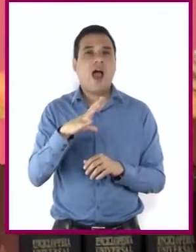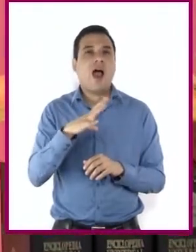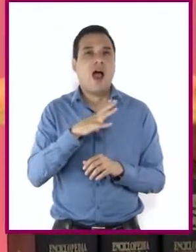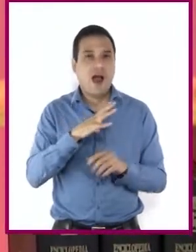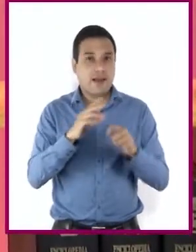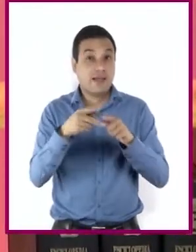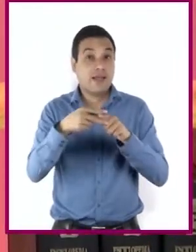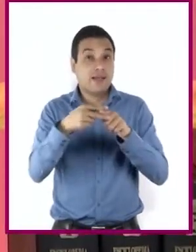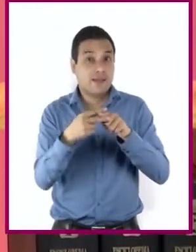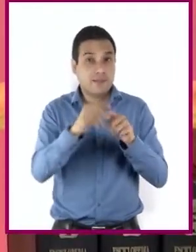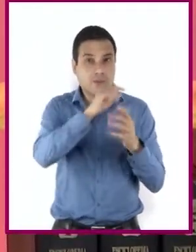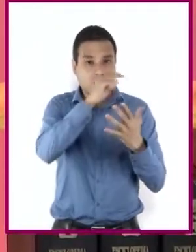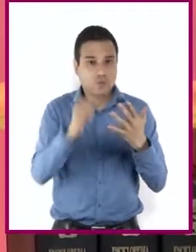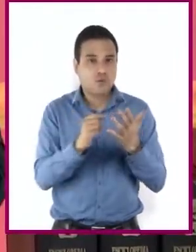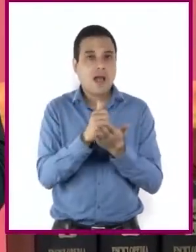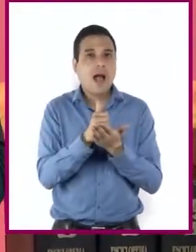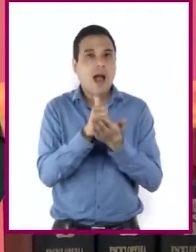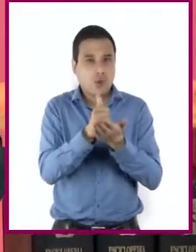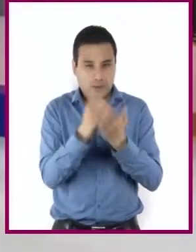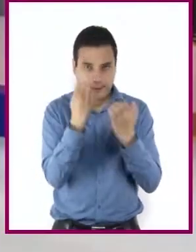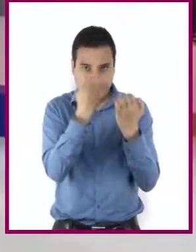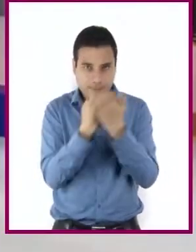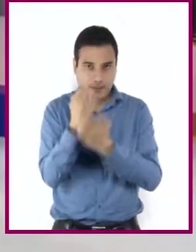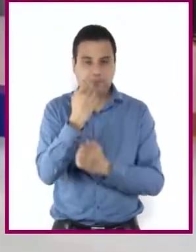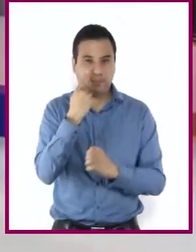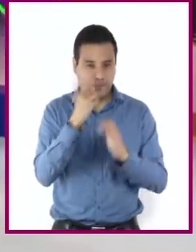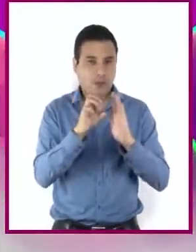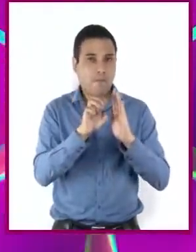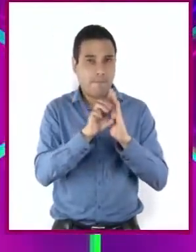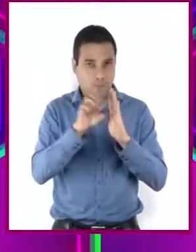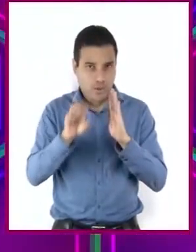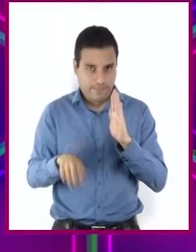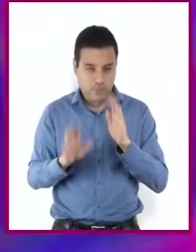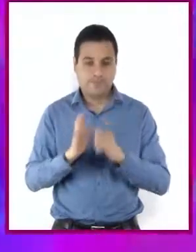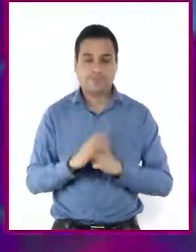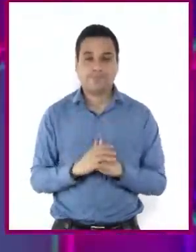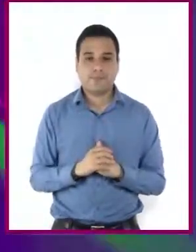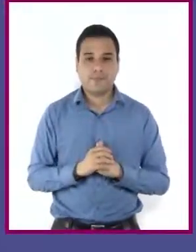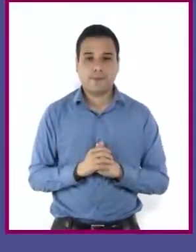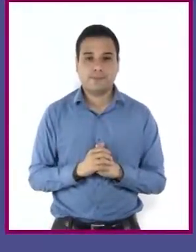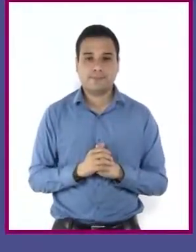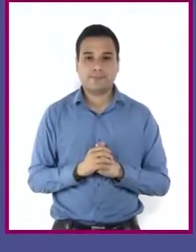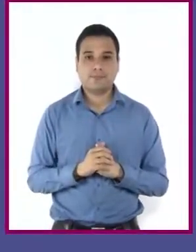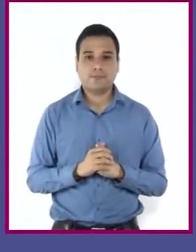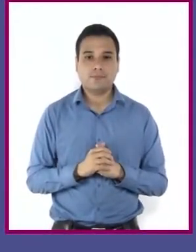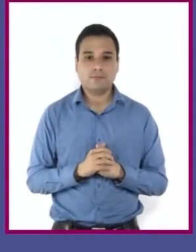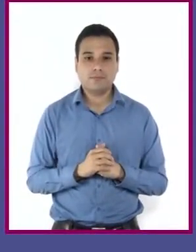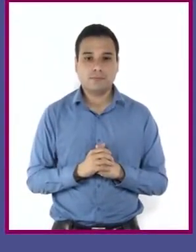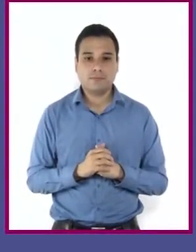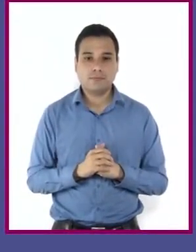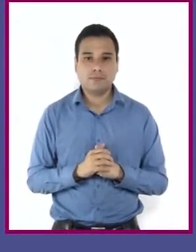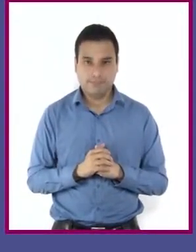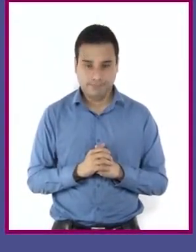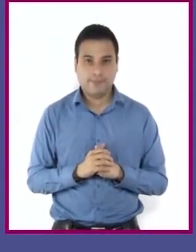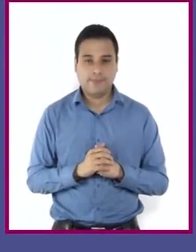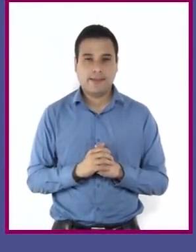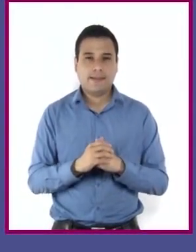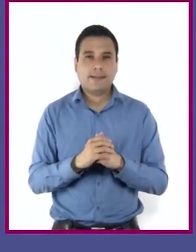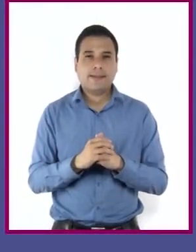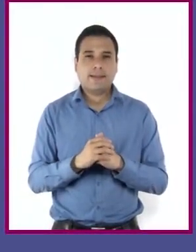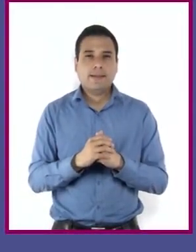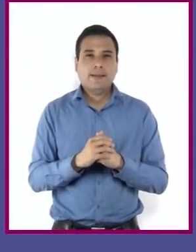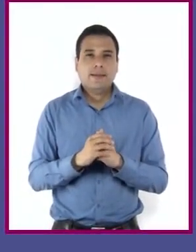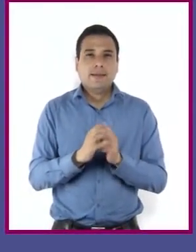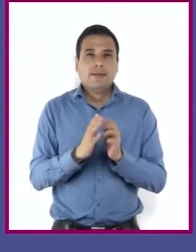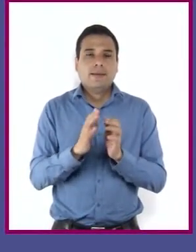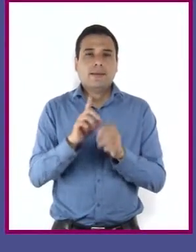con mayor rigor. Algunos de estos instrumentos son: diario de clase. Es un registro donde el